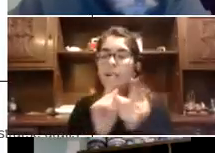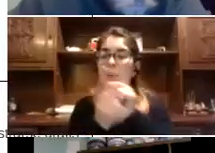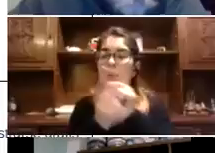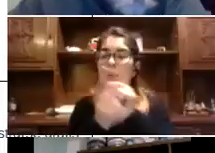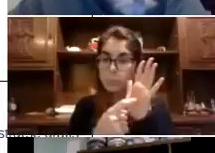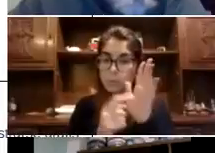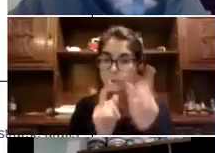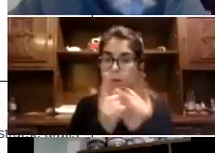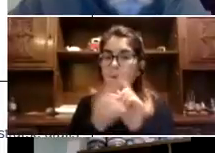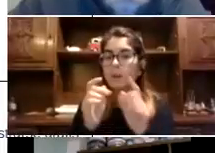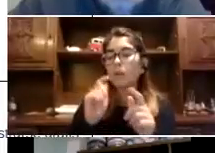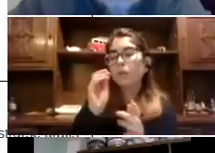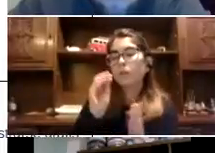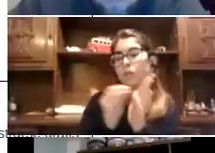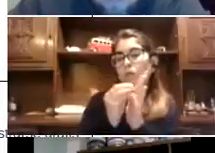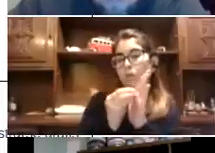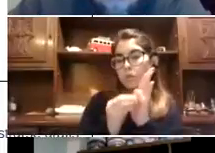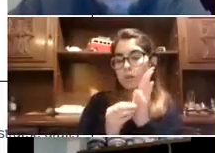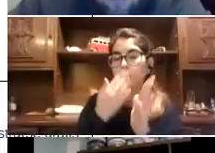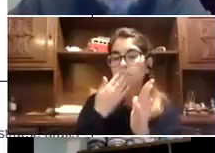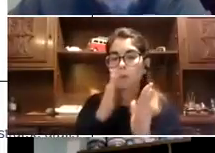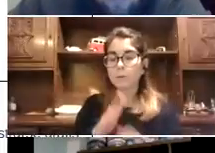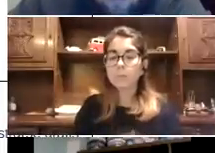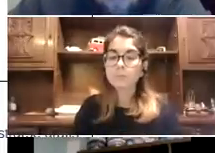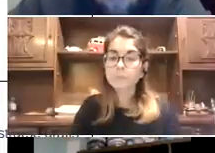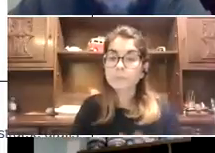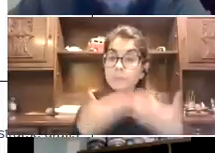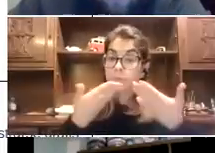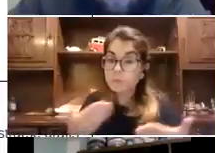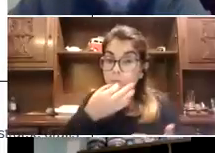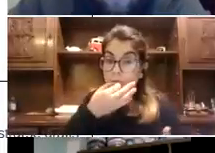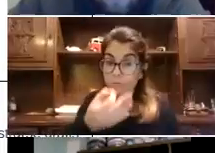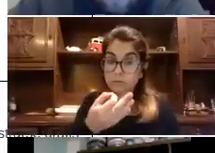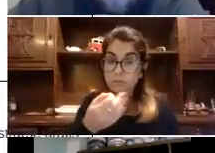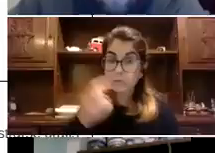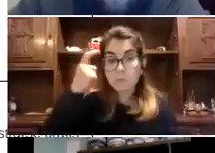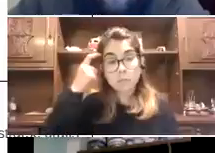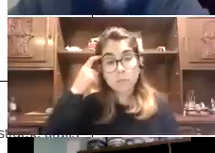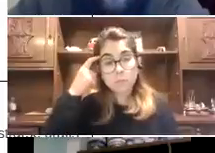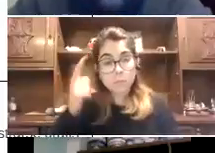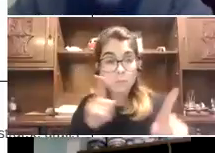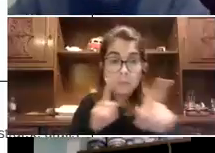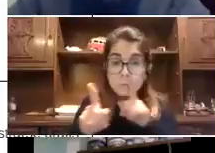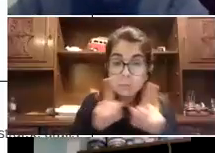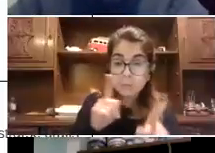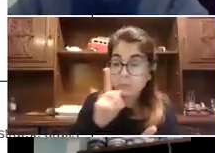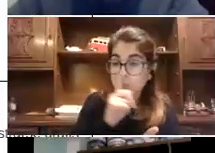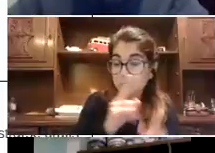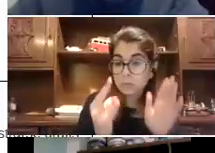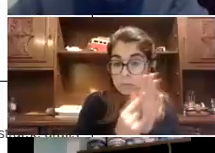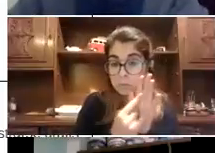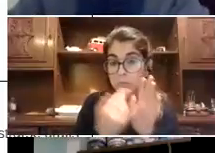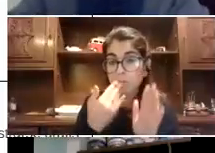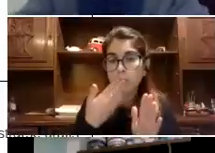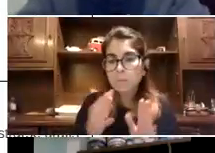gracias. De nada. Bueno, entonces les decía, pensando en la evaluación de la unidad 3, vamos a realizar un ejercicio